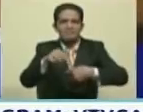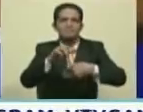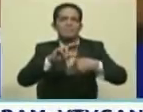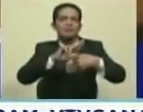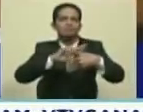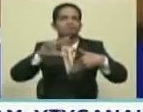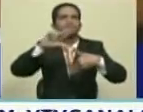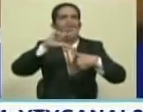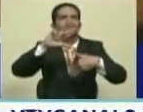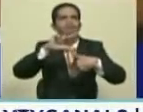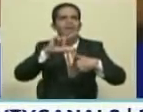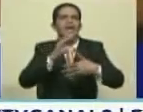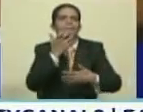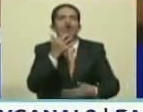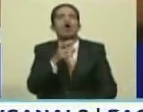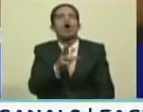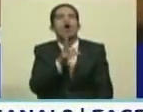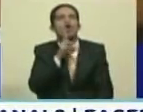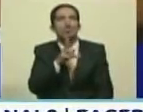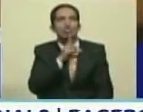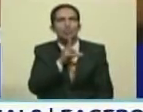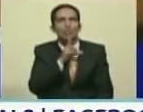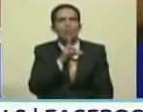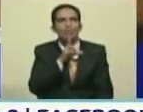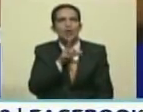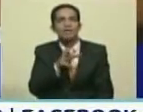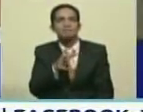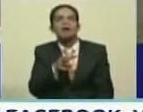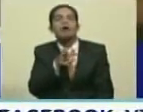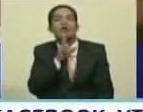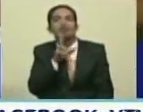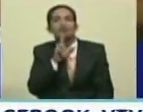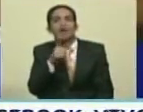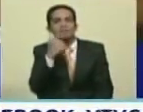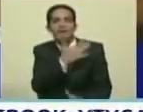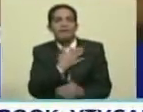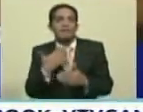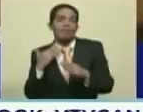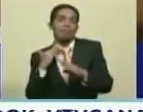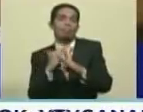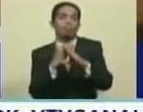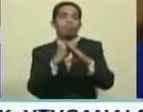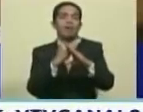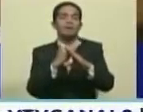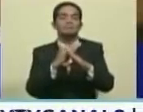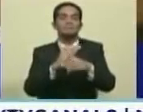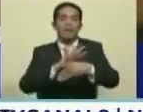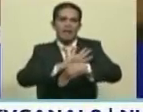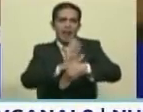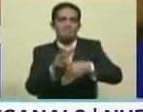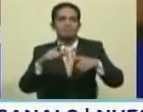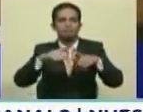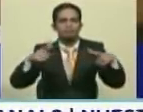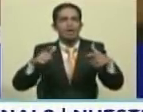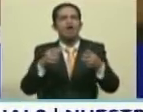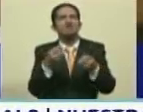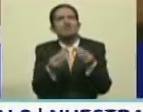de Estado en Honduras para parar y frenar el crecimiento de los países del ALBA. Con golpe de